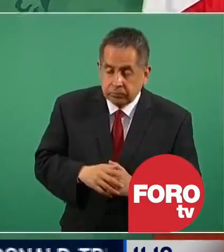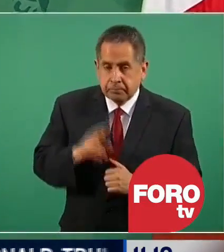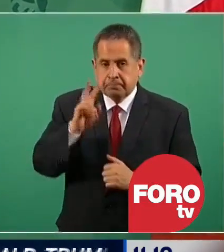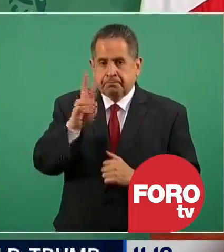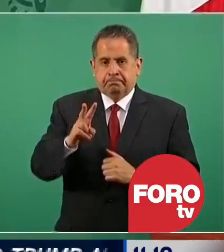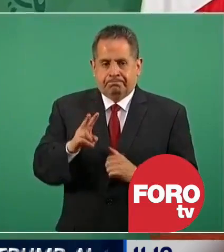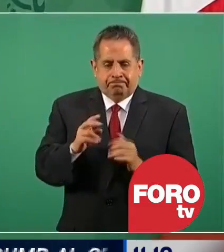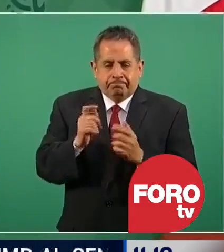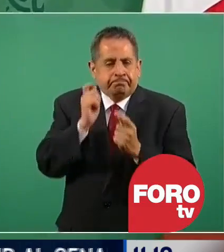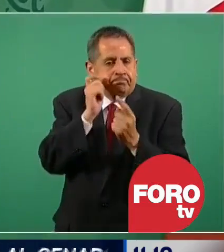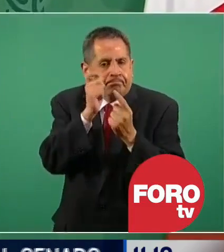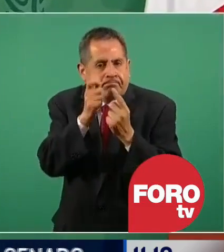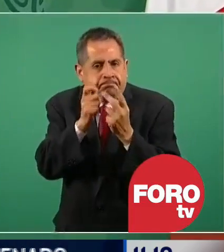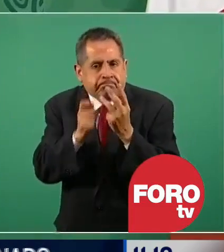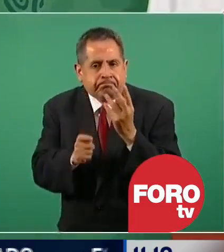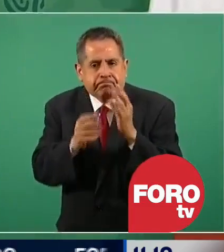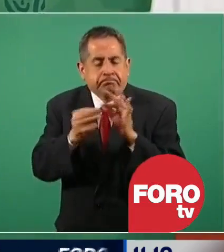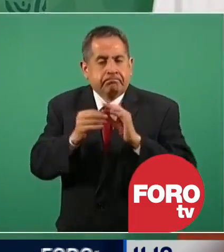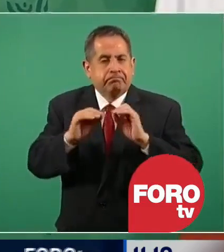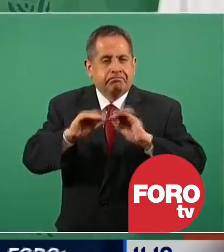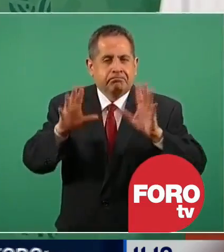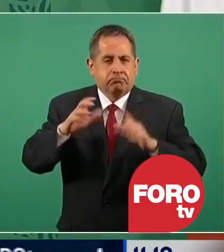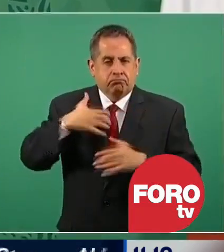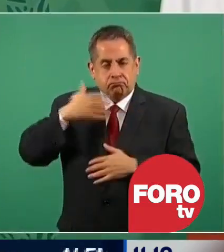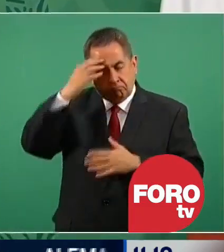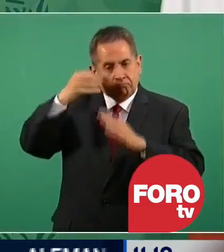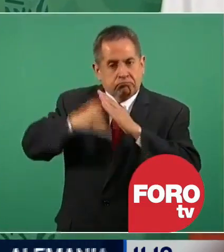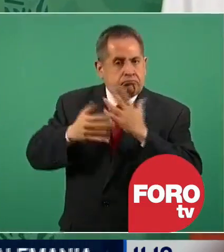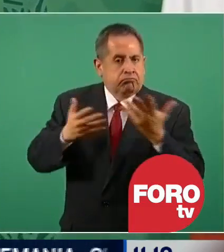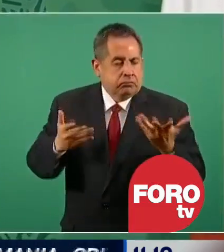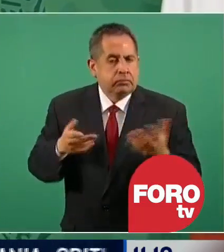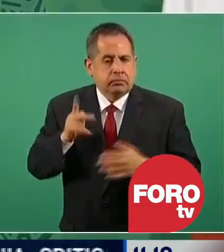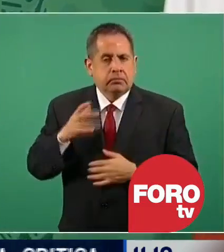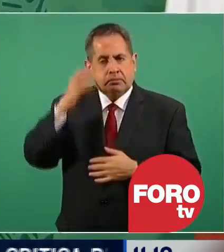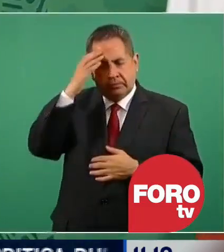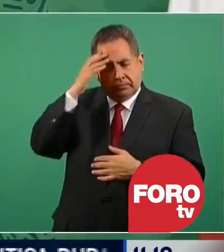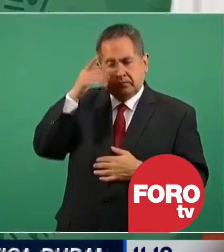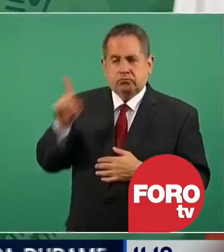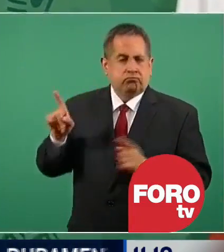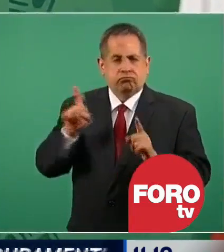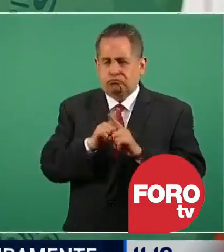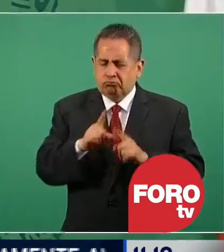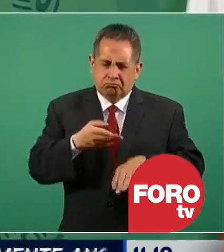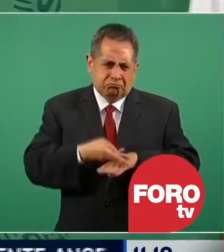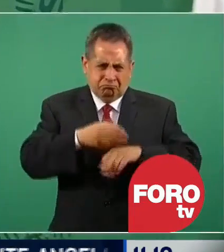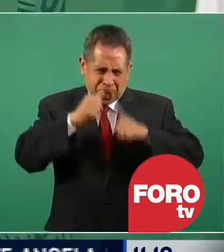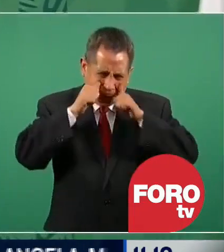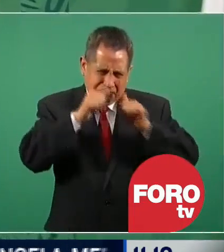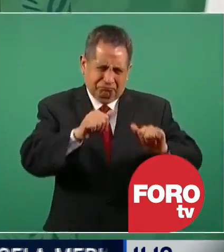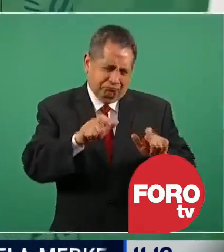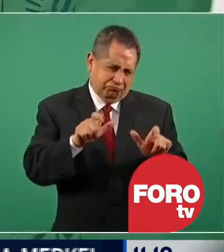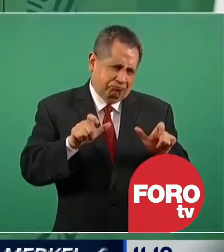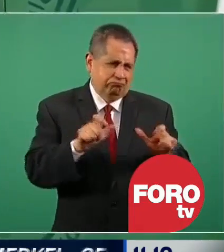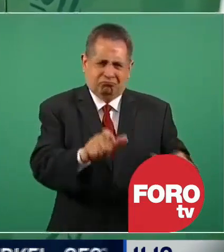tengo los conocimientos, pero sí que está súper atendido